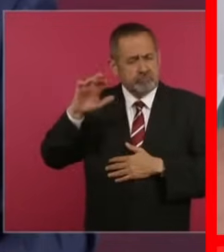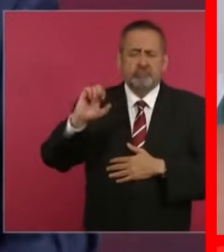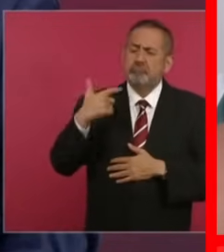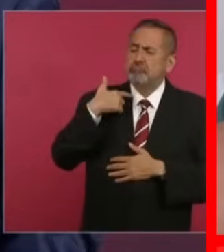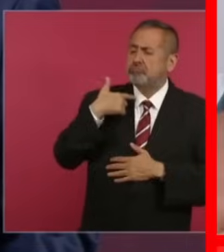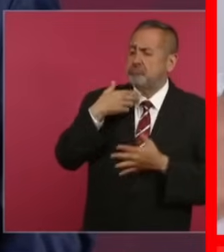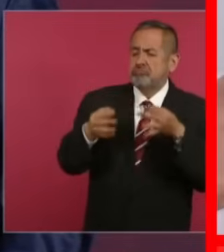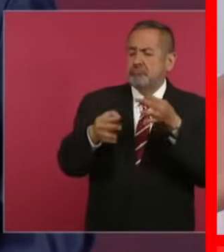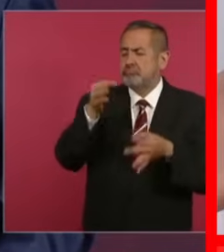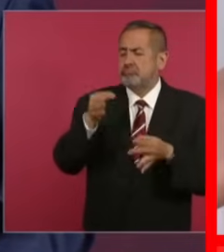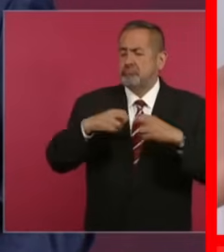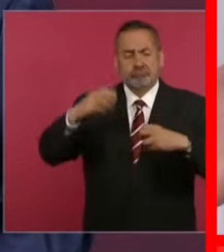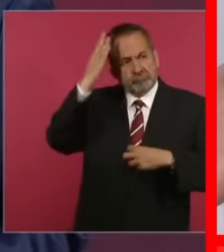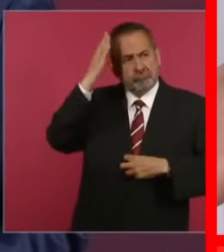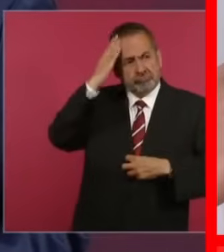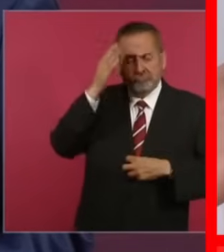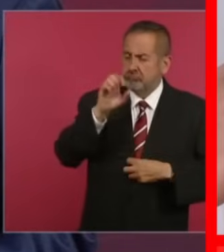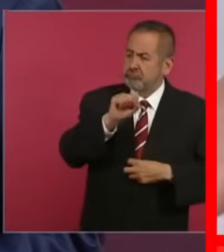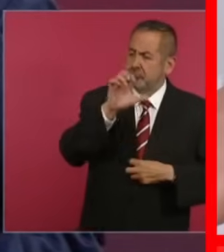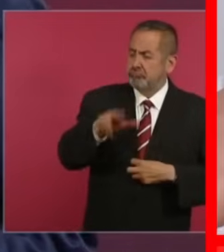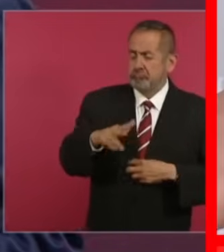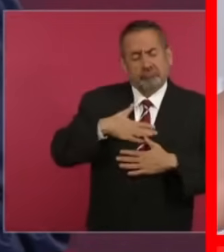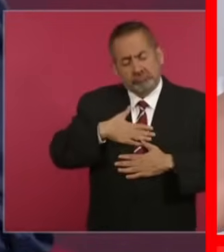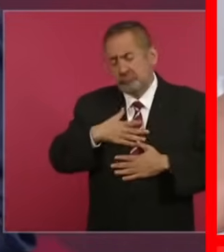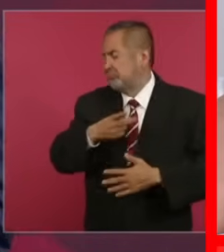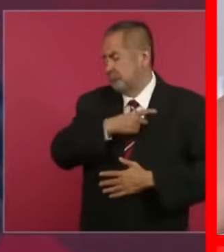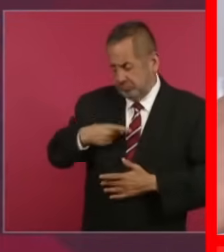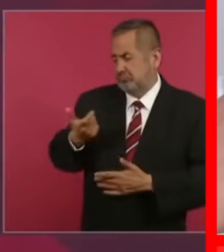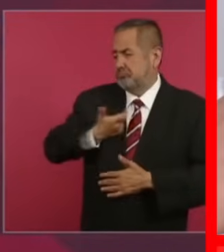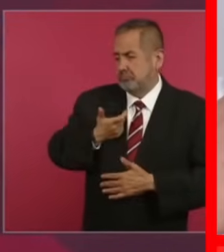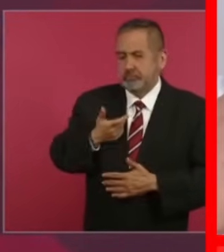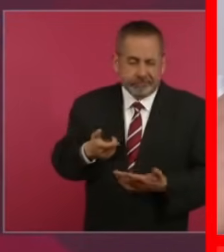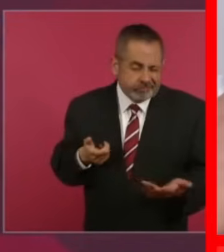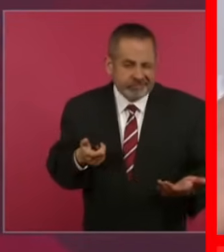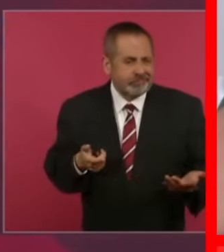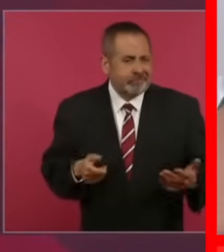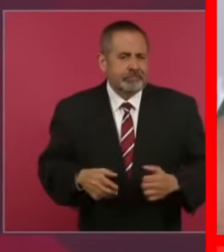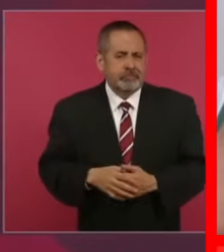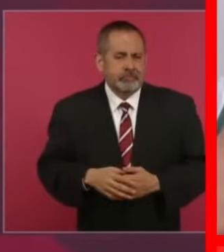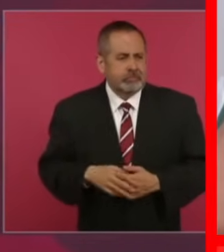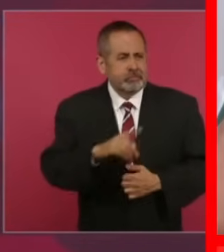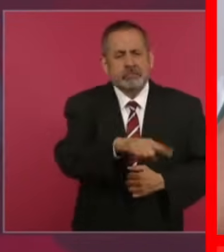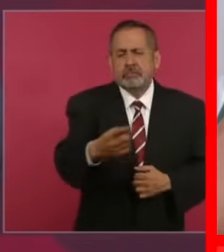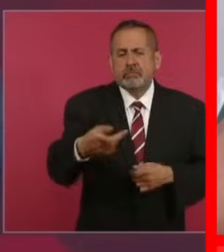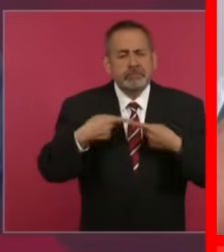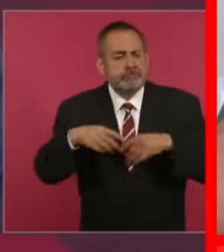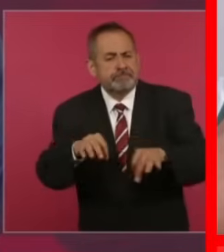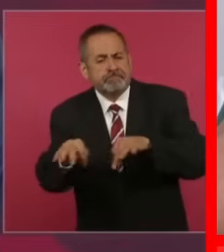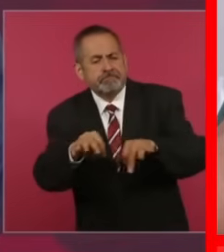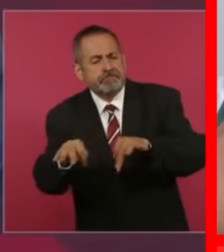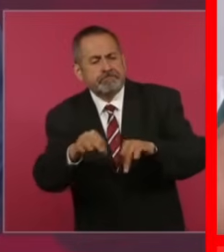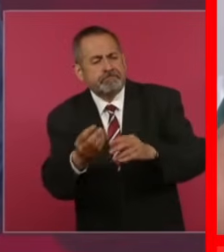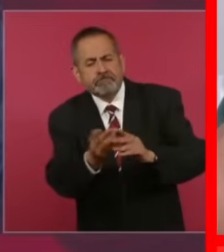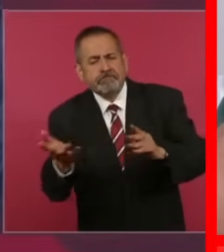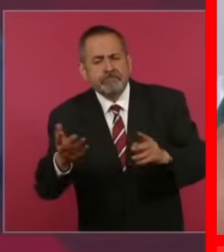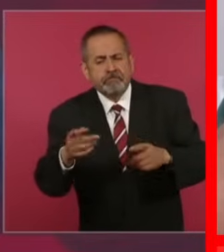fui ministro de la suprema corte de justicia y los trabajadores